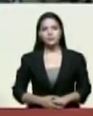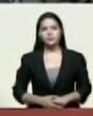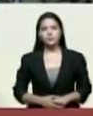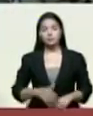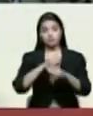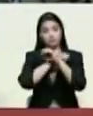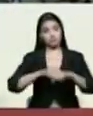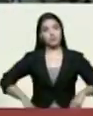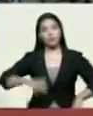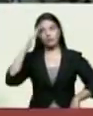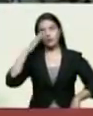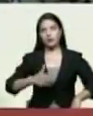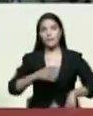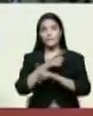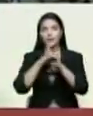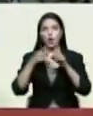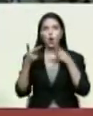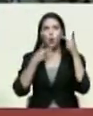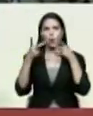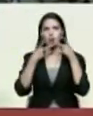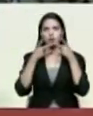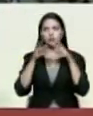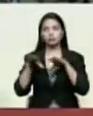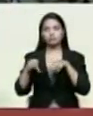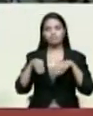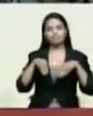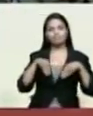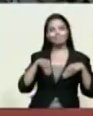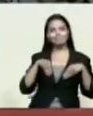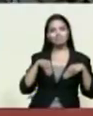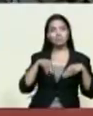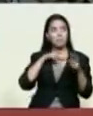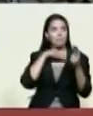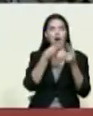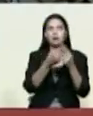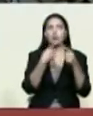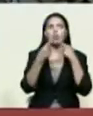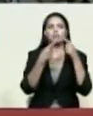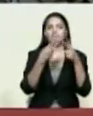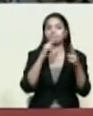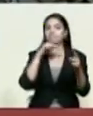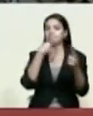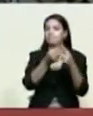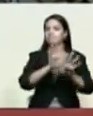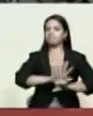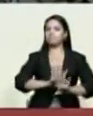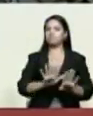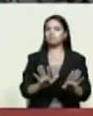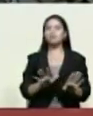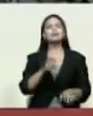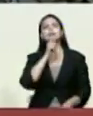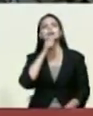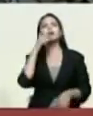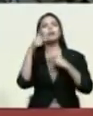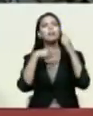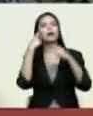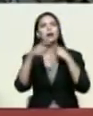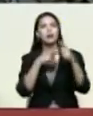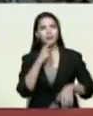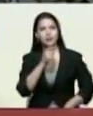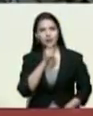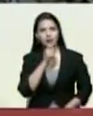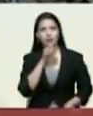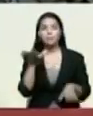La Fuerza Armada y los políticos se apartaron. Esos no declararon más nunca. El único que declaraba era el